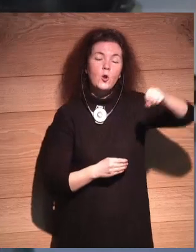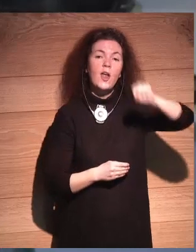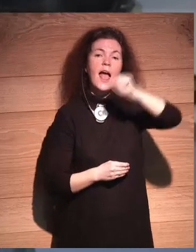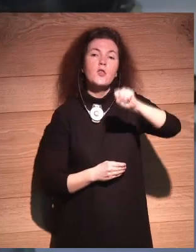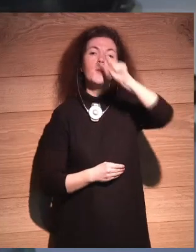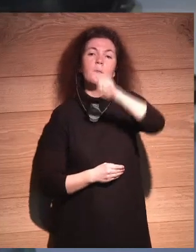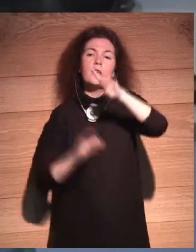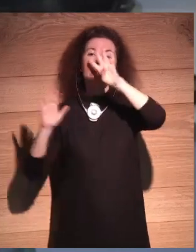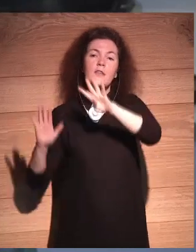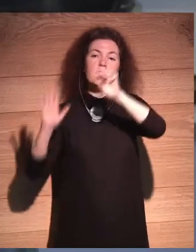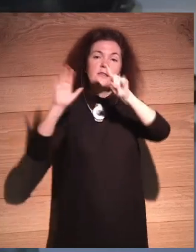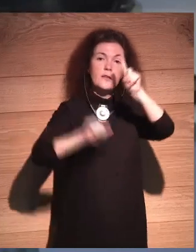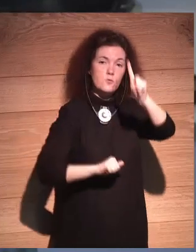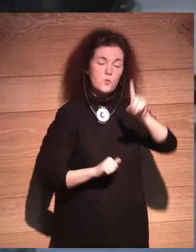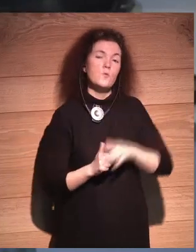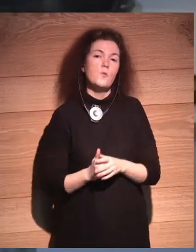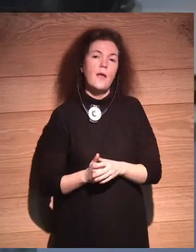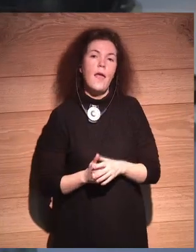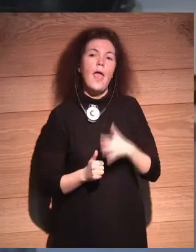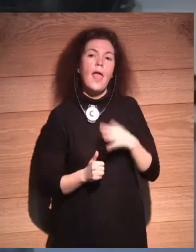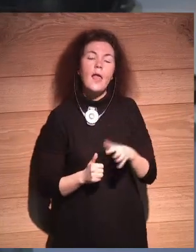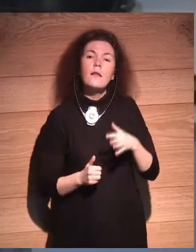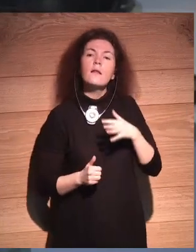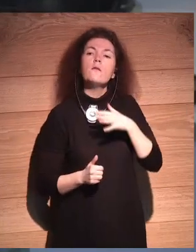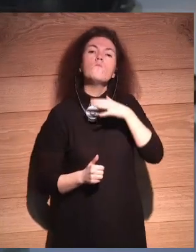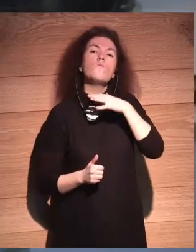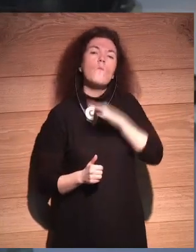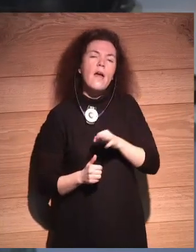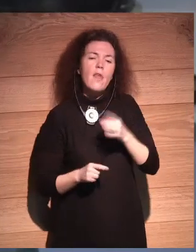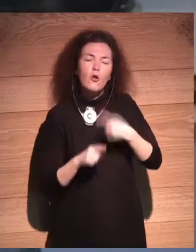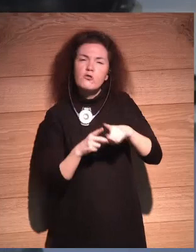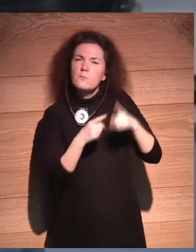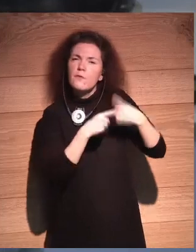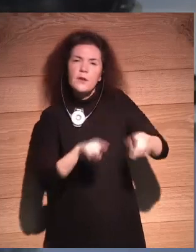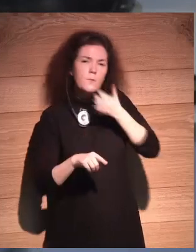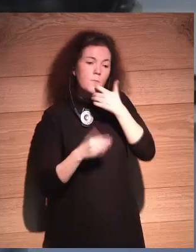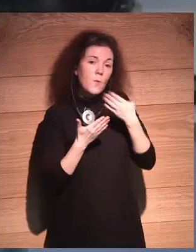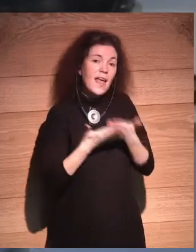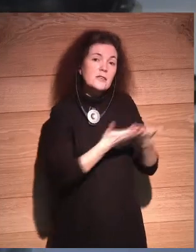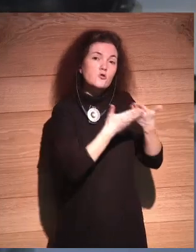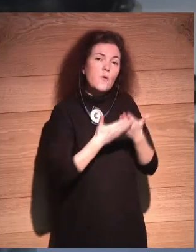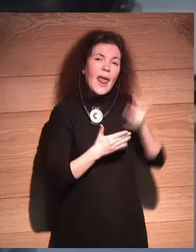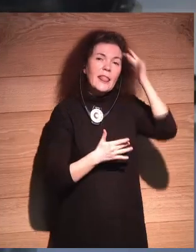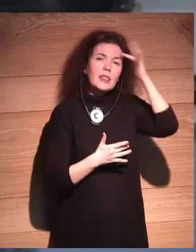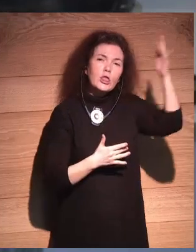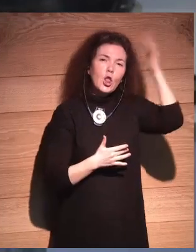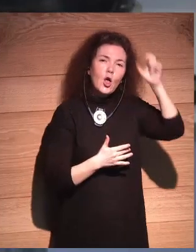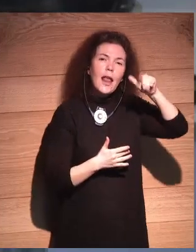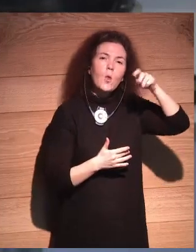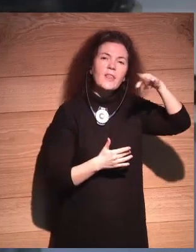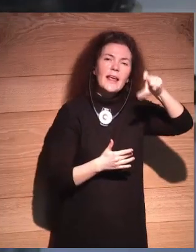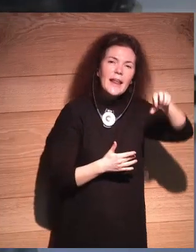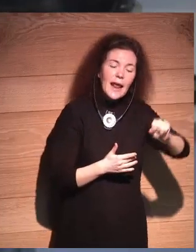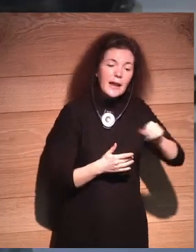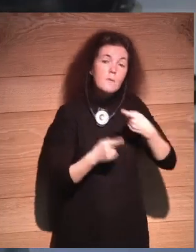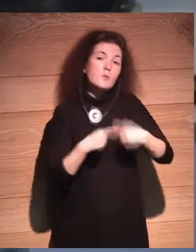1961, fue capaz de compaginar aspectos tan dispares como estudiar teología luterana,